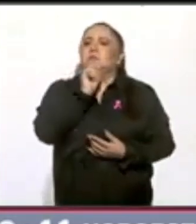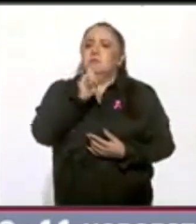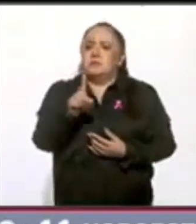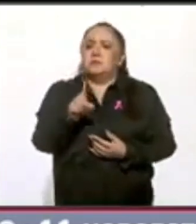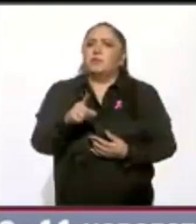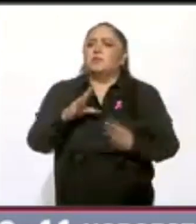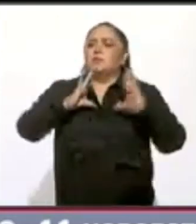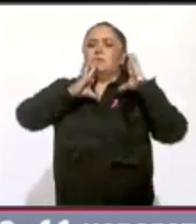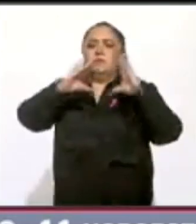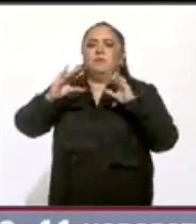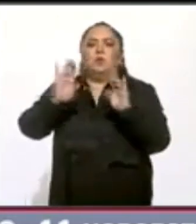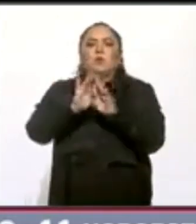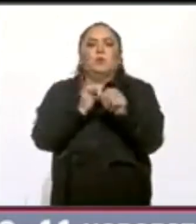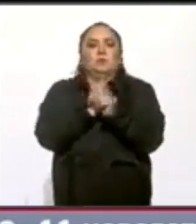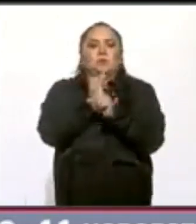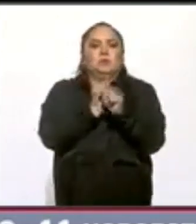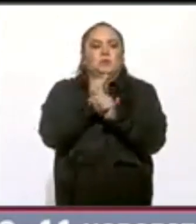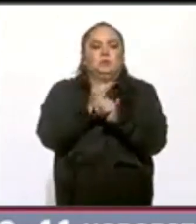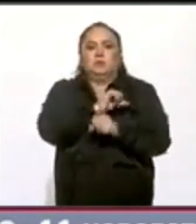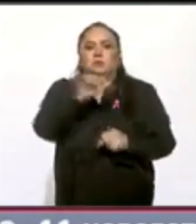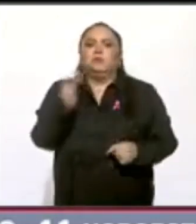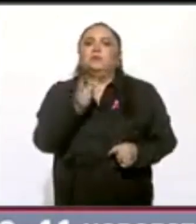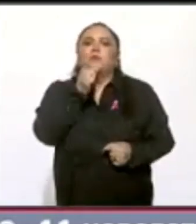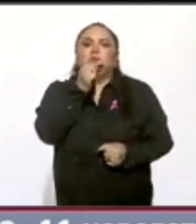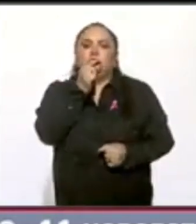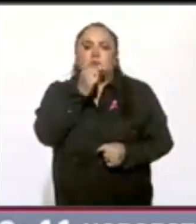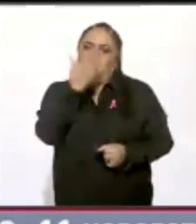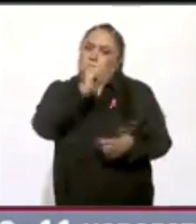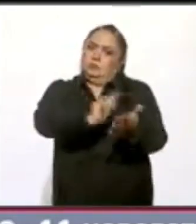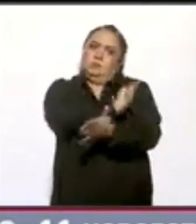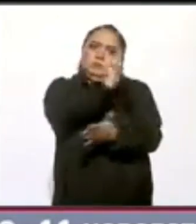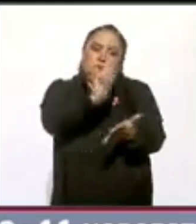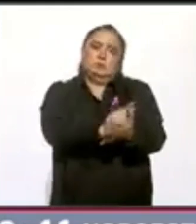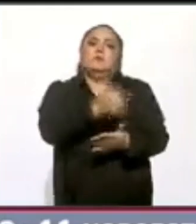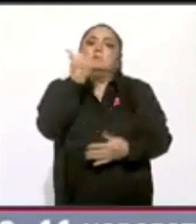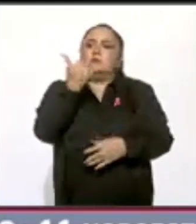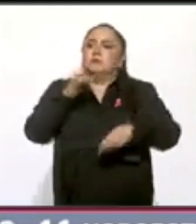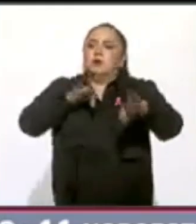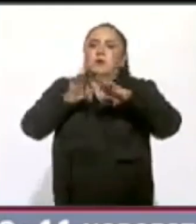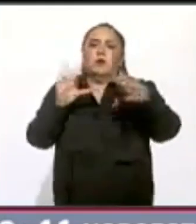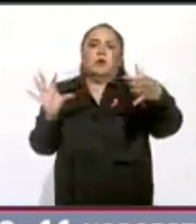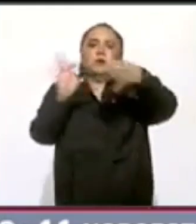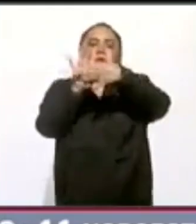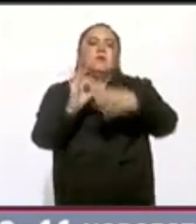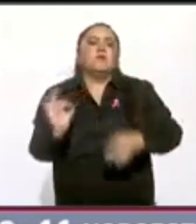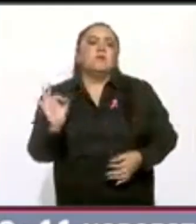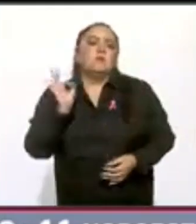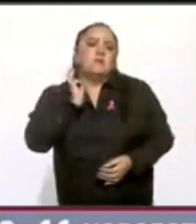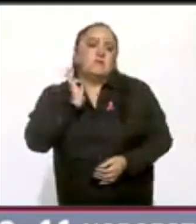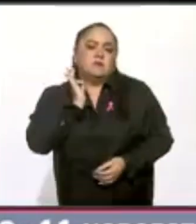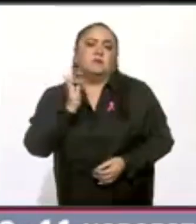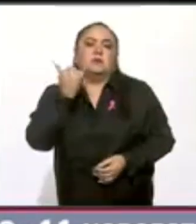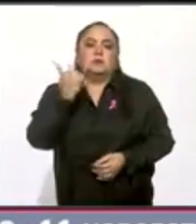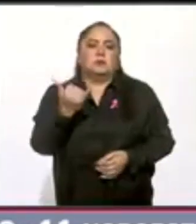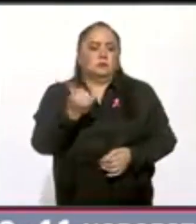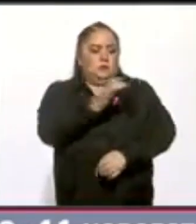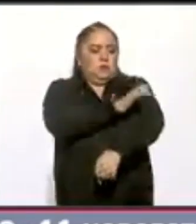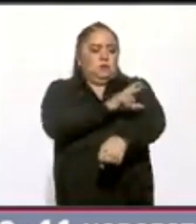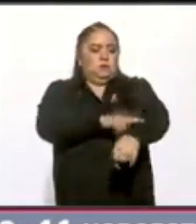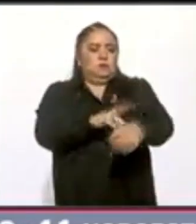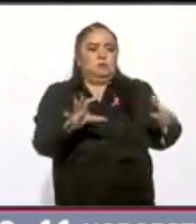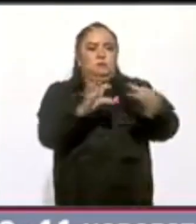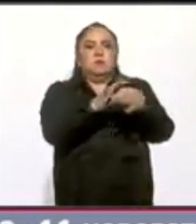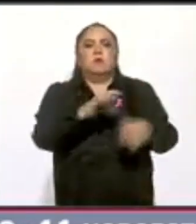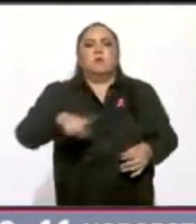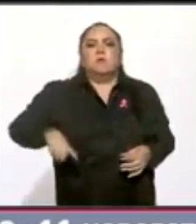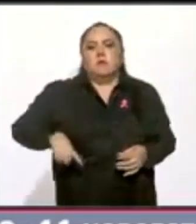dimos las capacidades de investigación e inteligencia a la policía por ley, y colabora con la Fiscalía General de Justicia y la coordinación con el Gobierno de